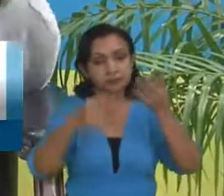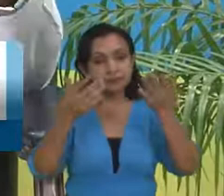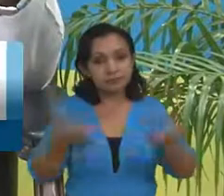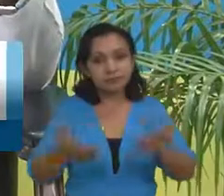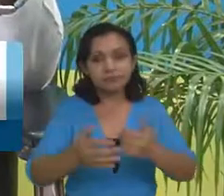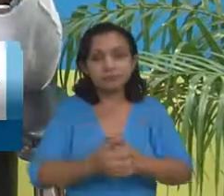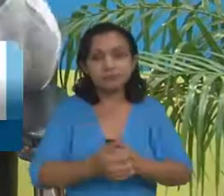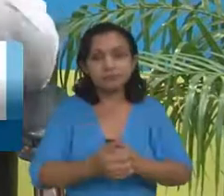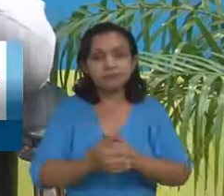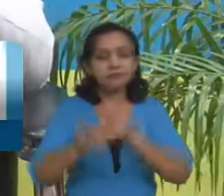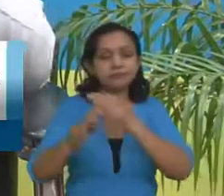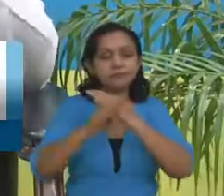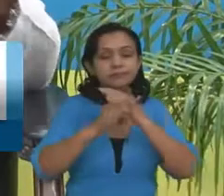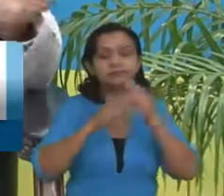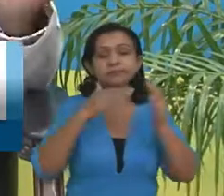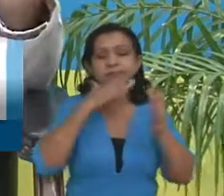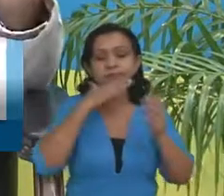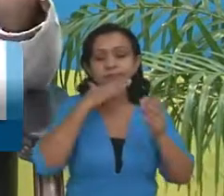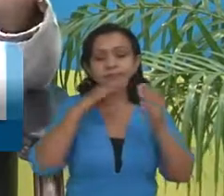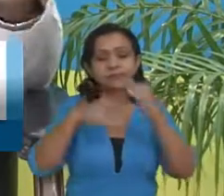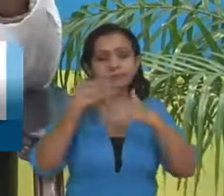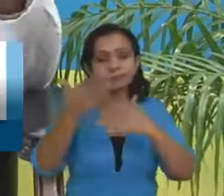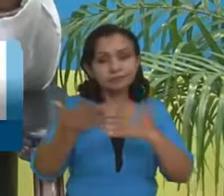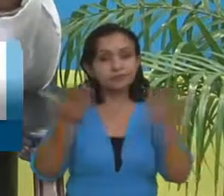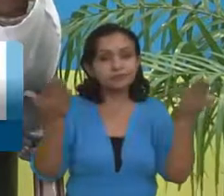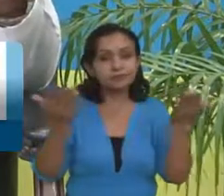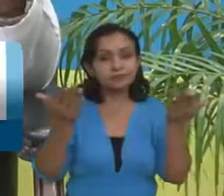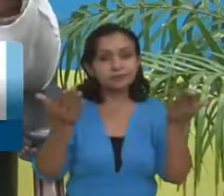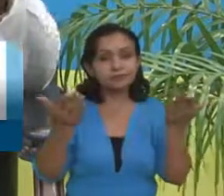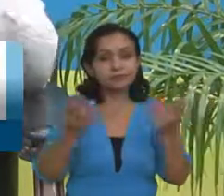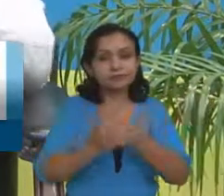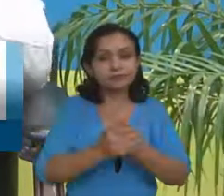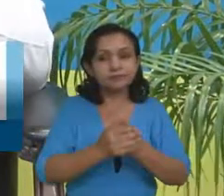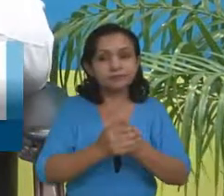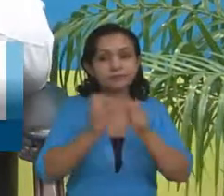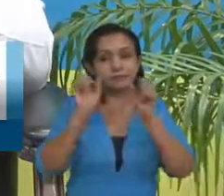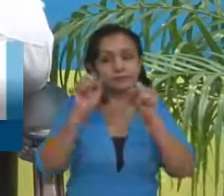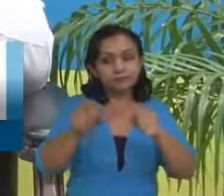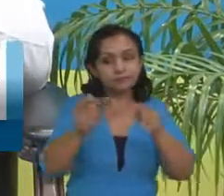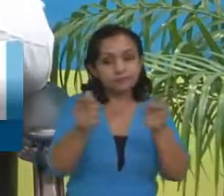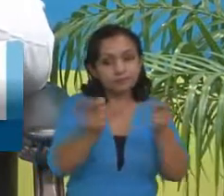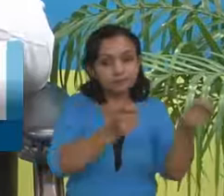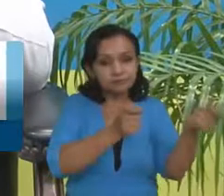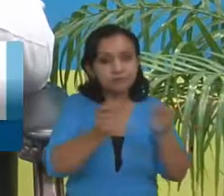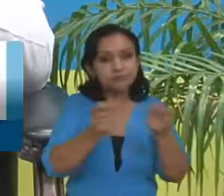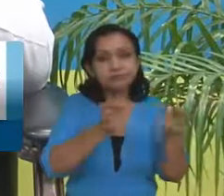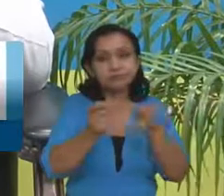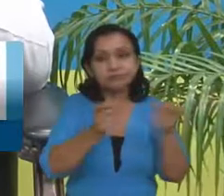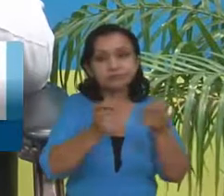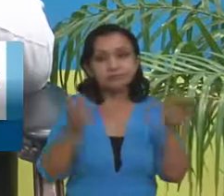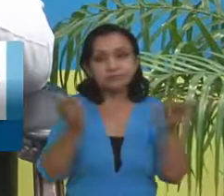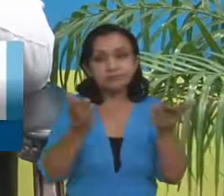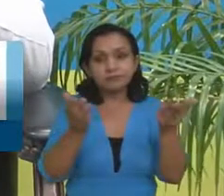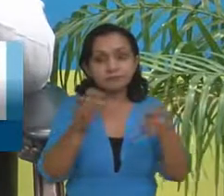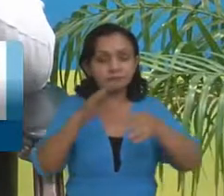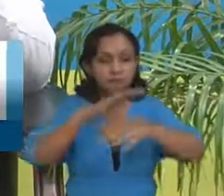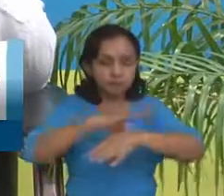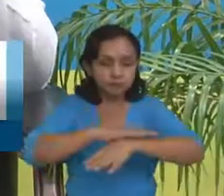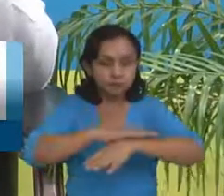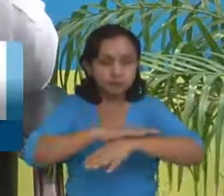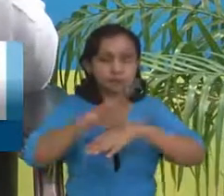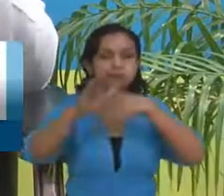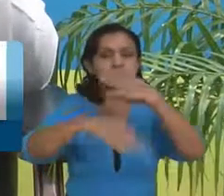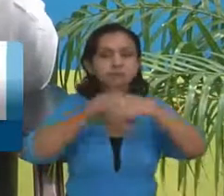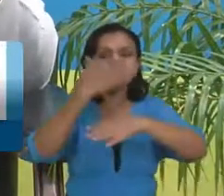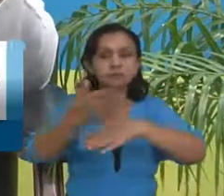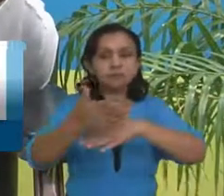Para evitar complicaciones que nadie quiere. Tal vez algo que podíamos manejar con un yesito, al